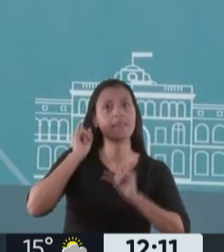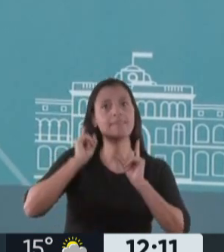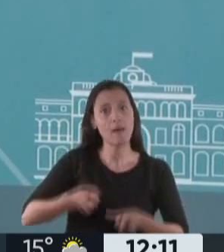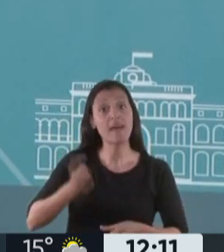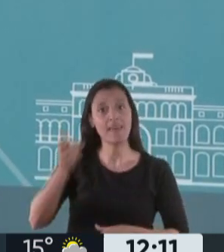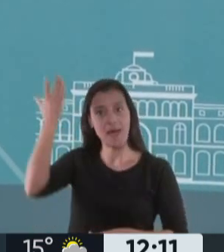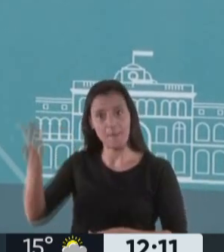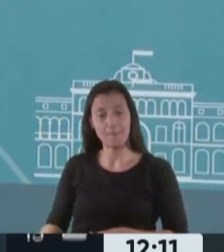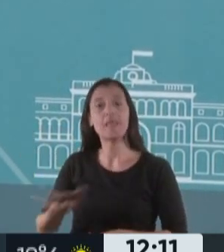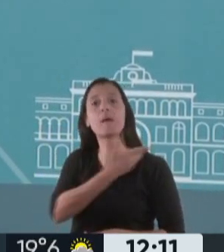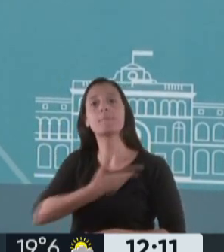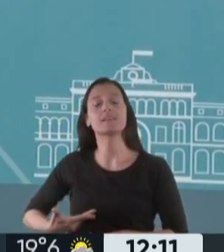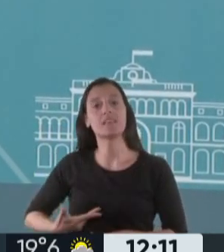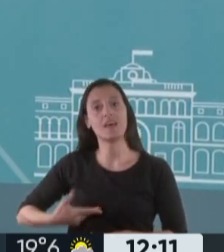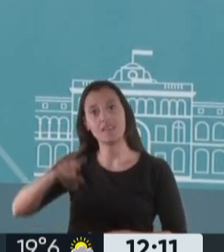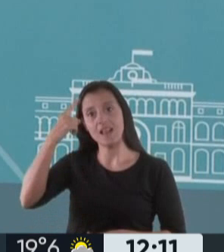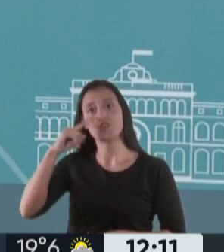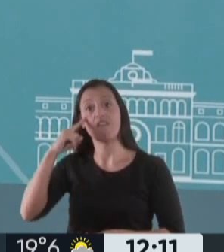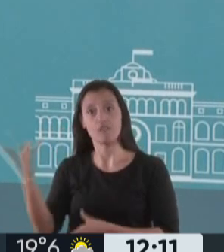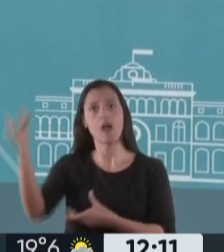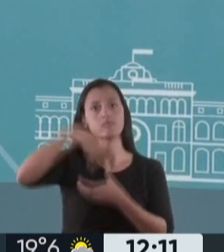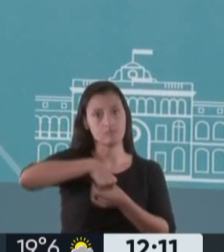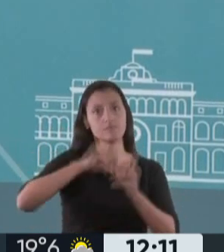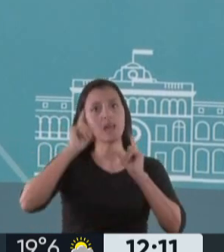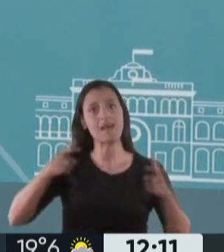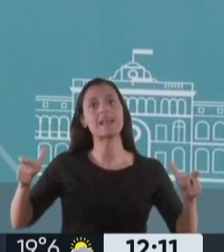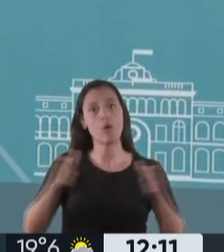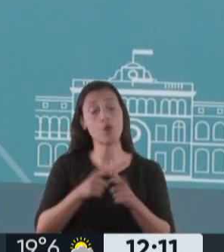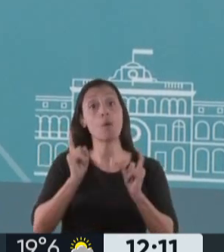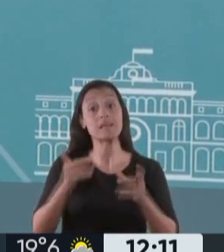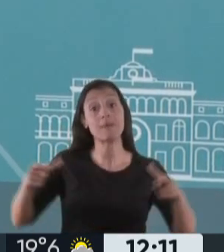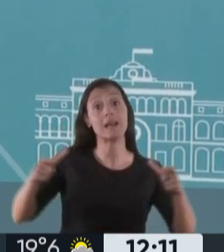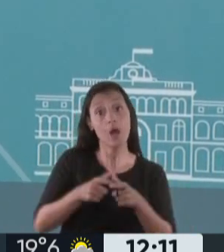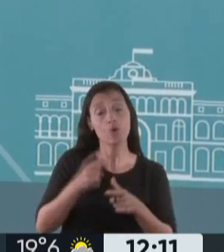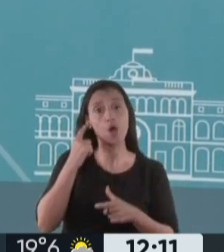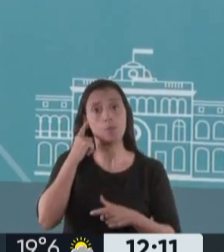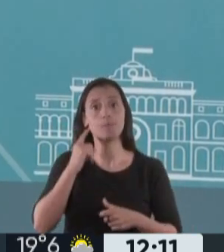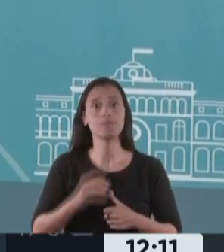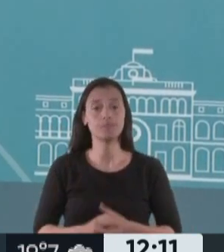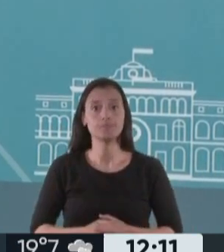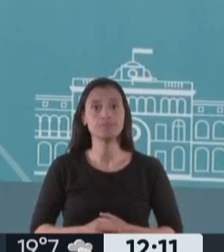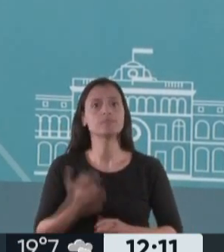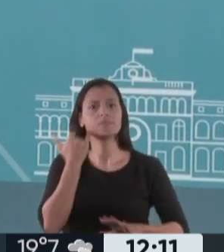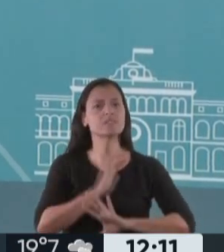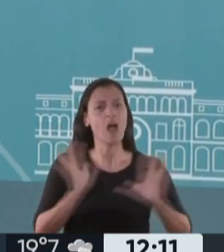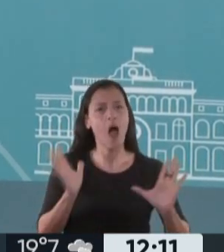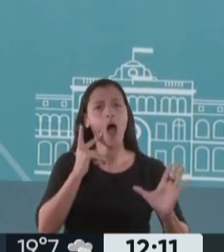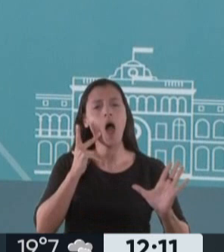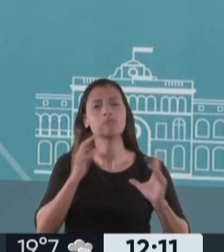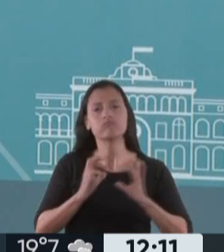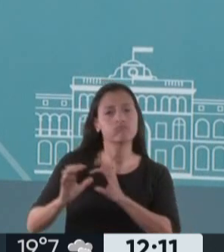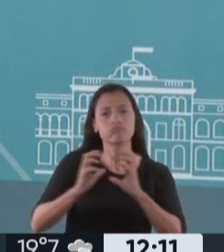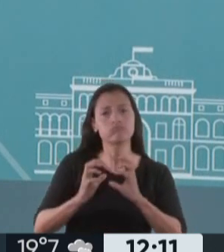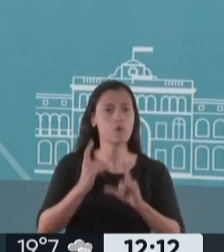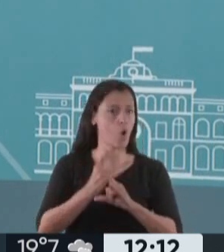presencia del señor presidente, el doctor Alberto Fernández, en el cual se han tocado, como siempre